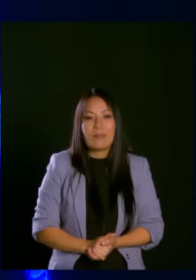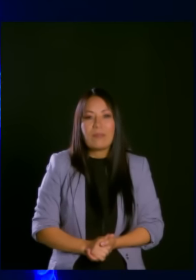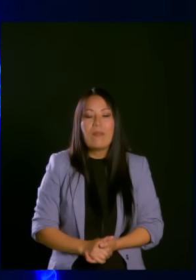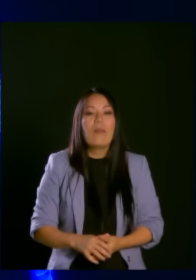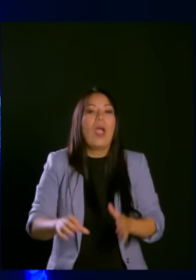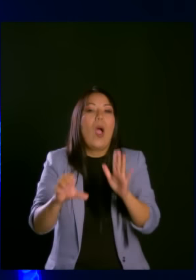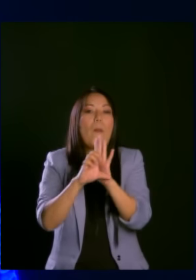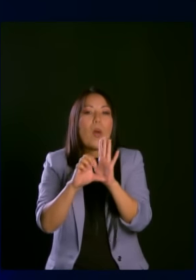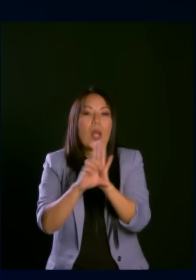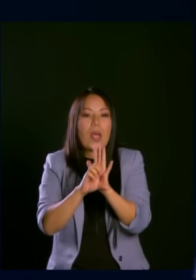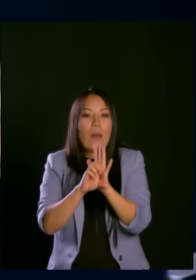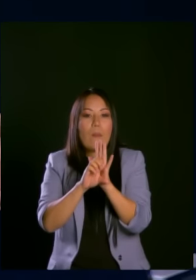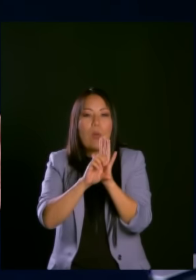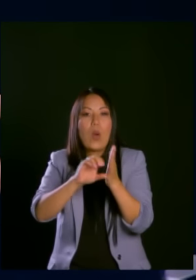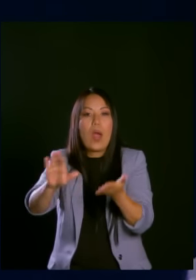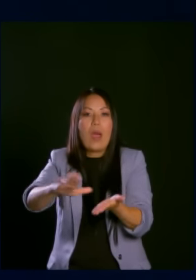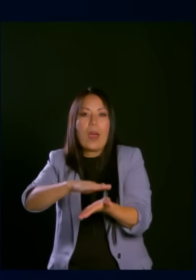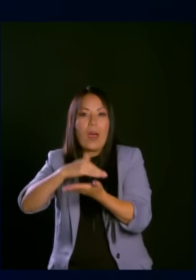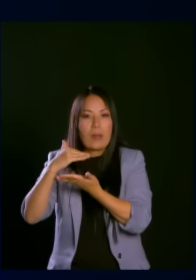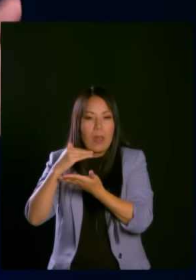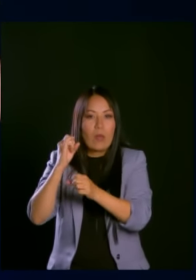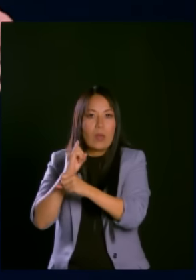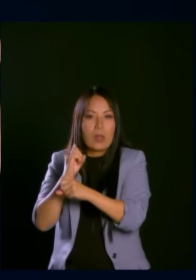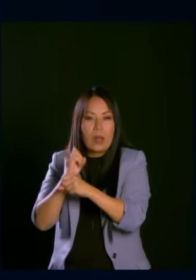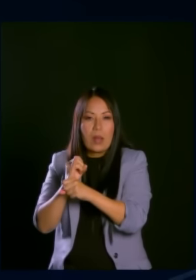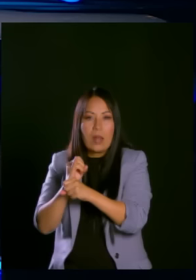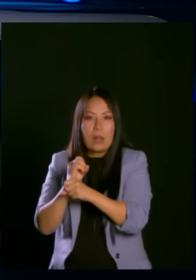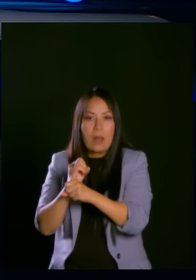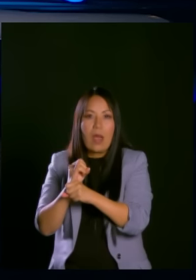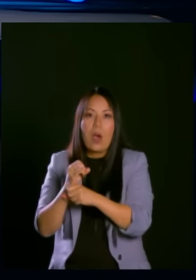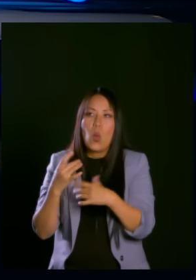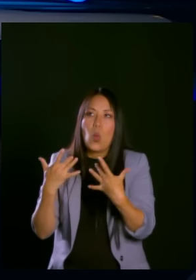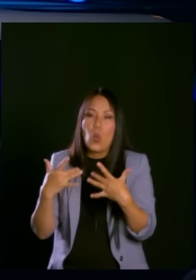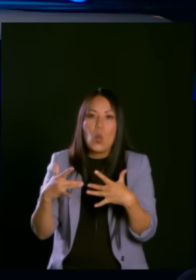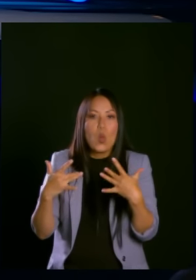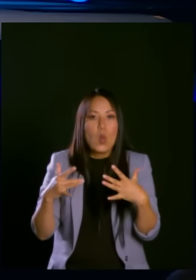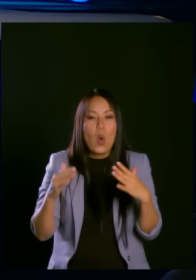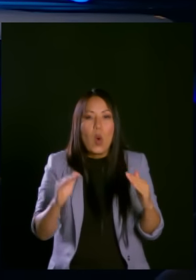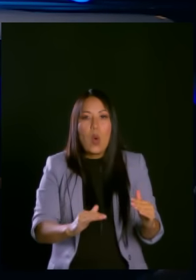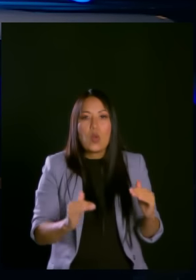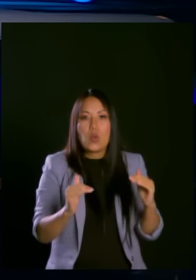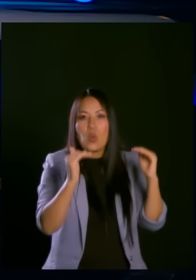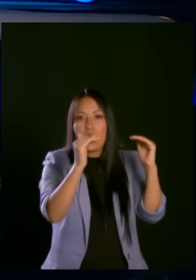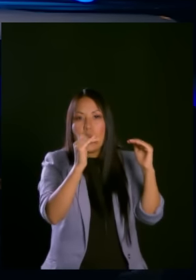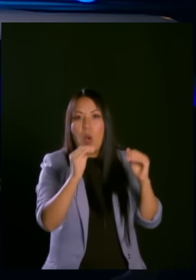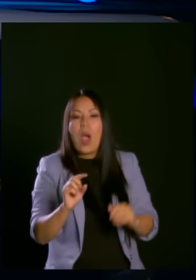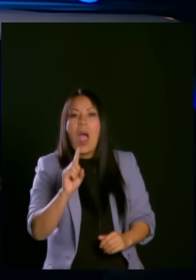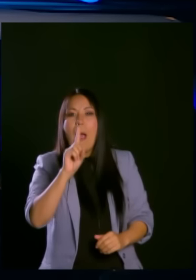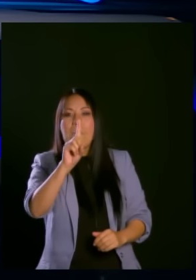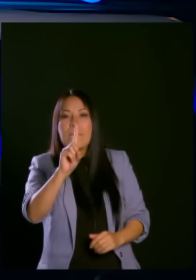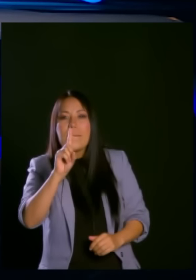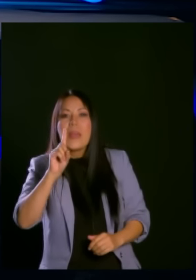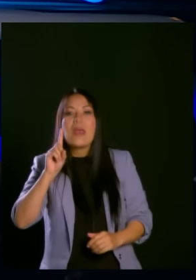llamado, ¿verdad? Solo acá teníamos como 1,200 albañiles cada 15 días recibiendo su